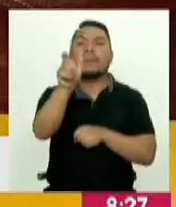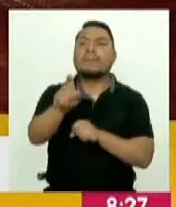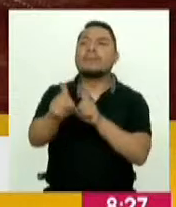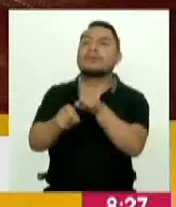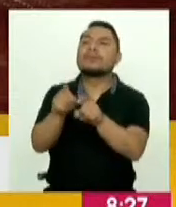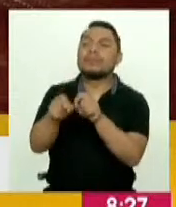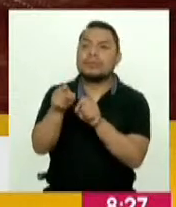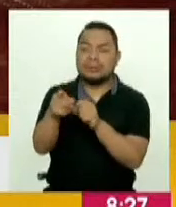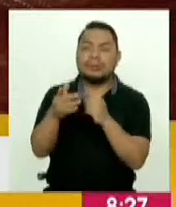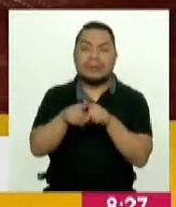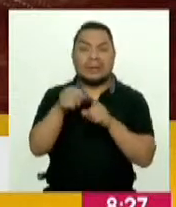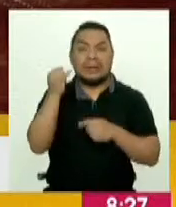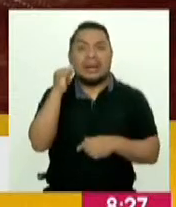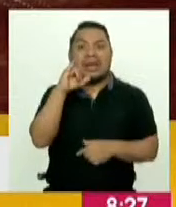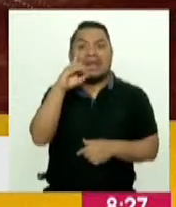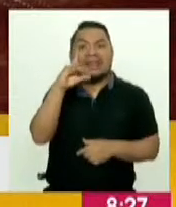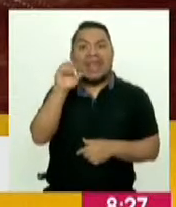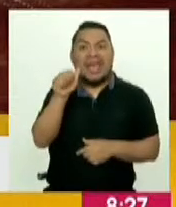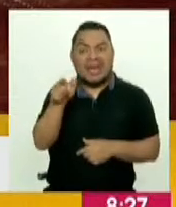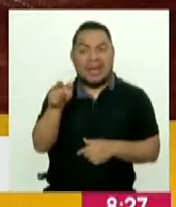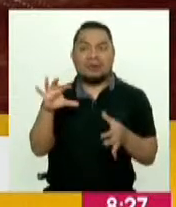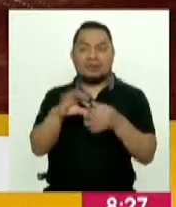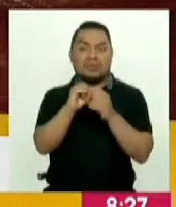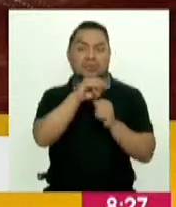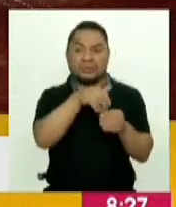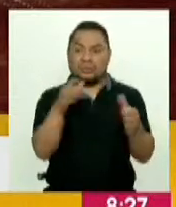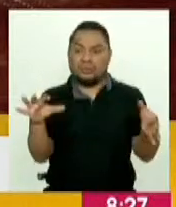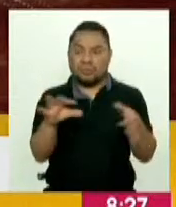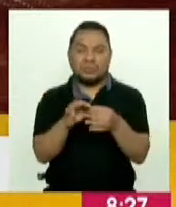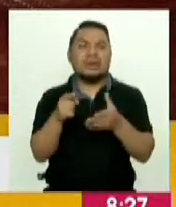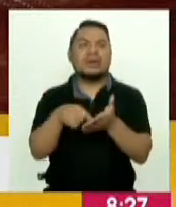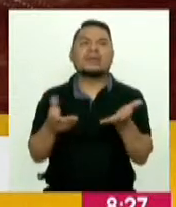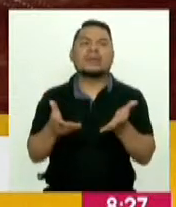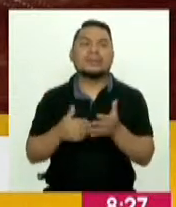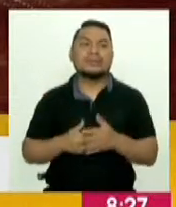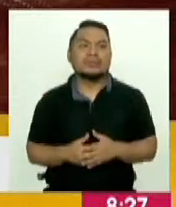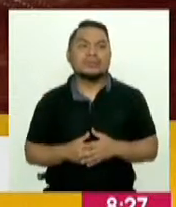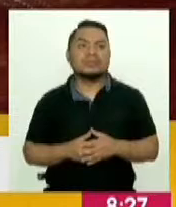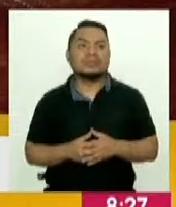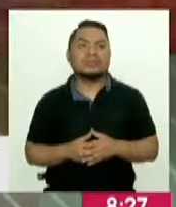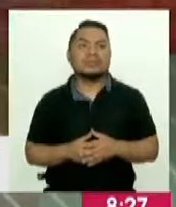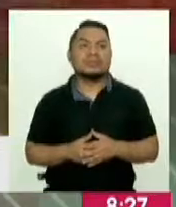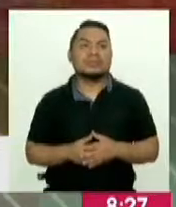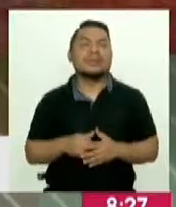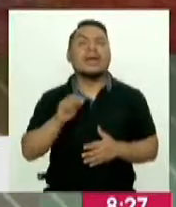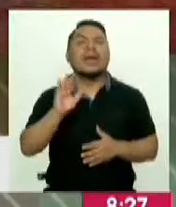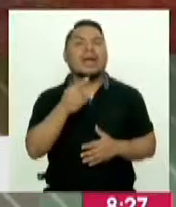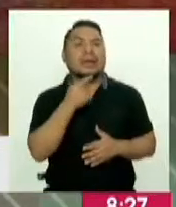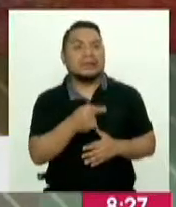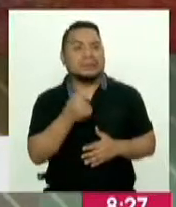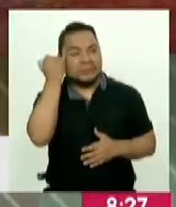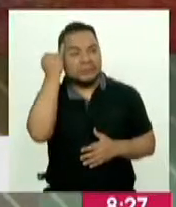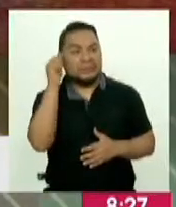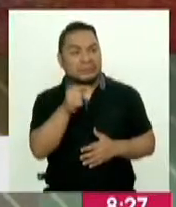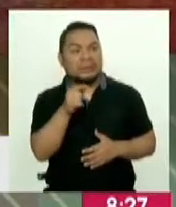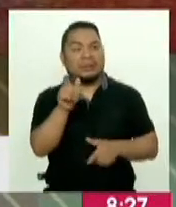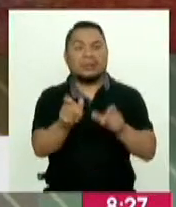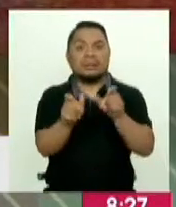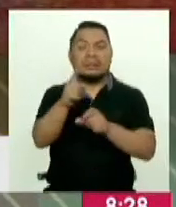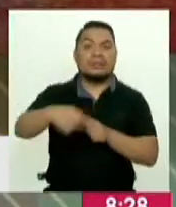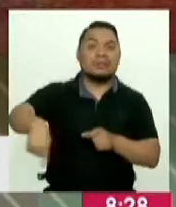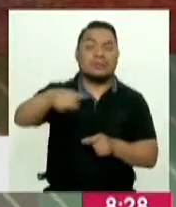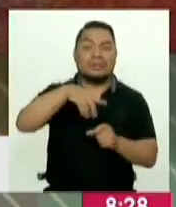qué Idea Internacional con el Jurado Nacional de Elecciones están promoviendo. ¿En qué consiste esto? Bueno, justamente la idea es que la ciudadanía